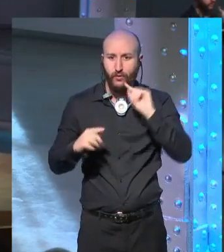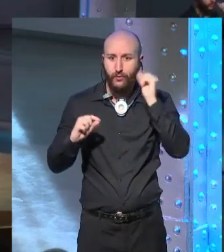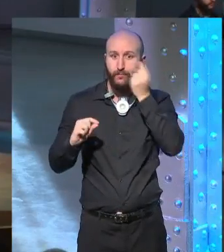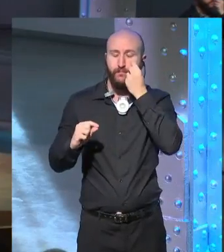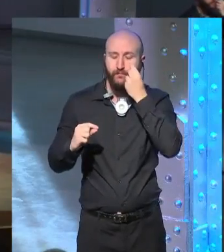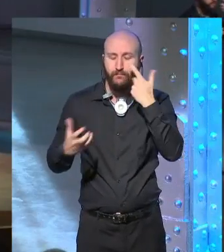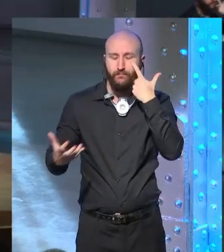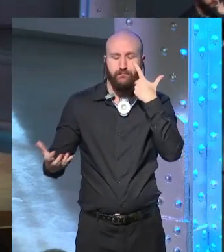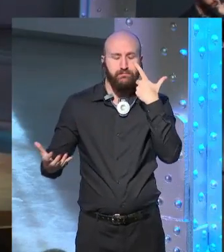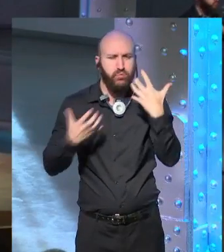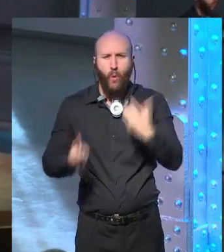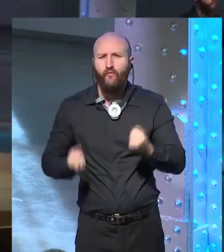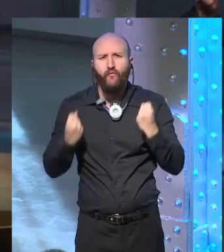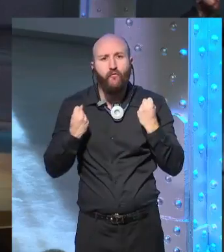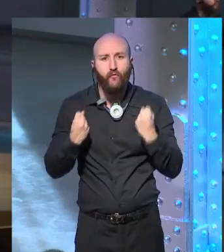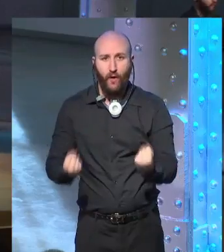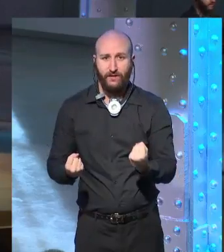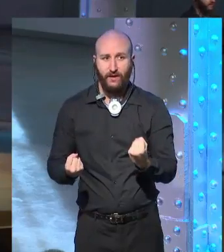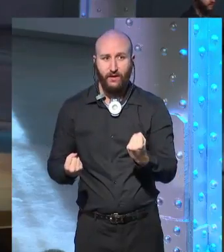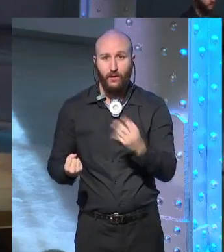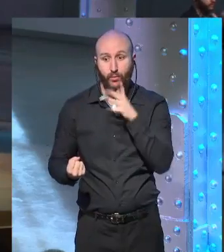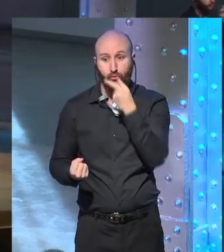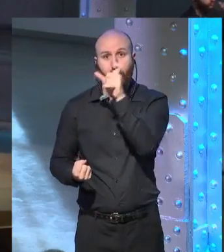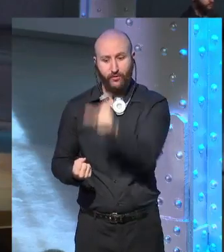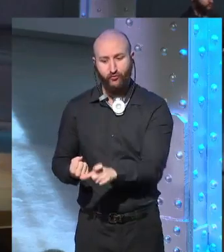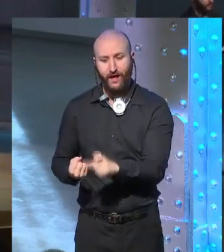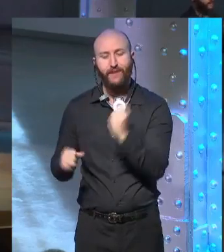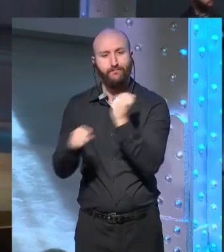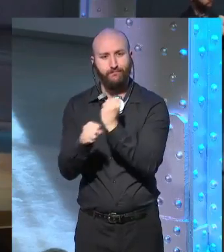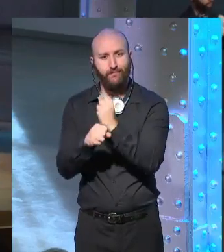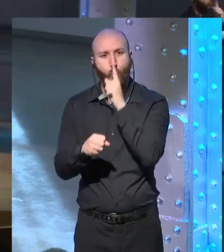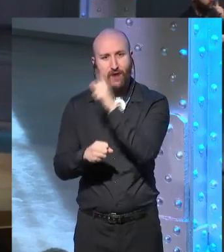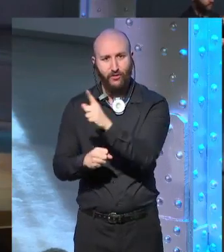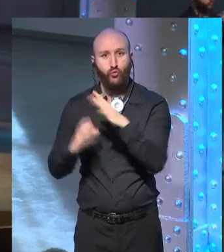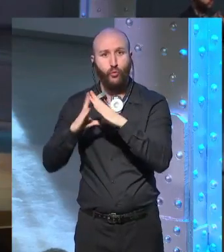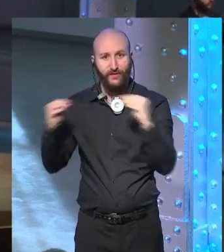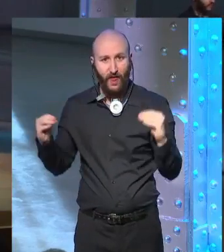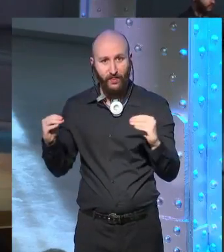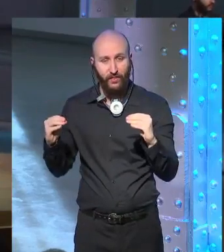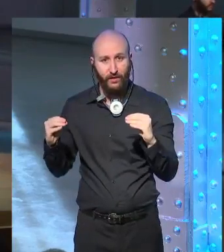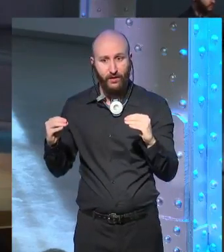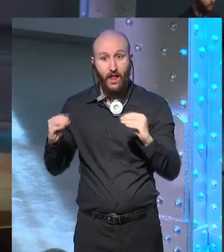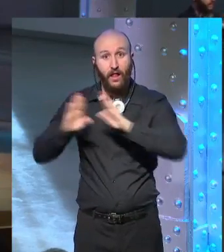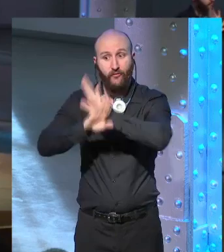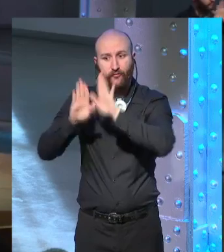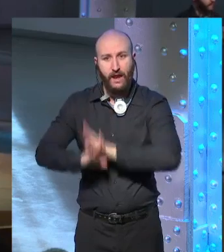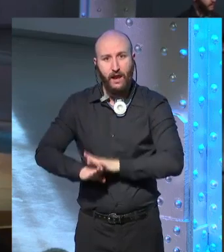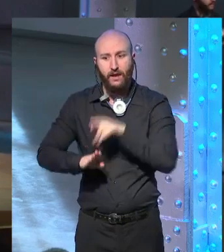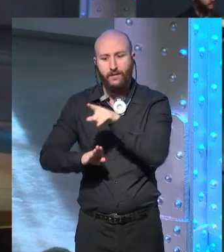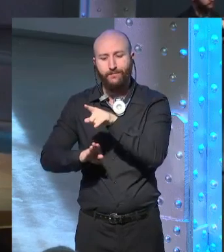especialmente Taylor Clemente, que estudiaba el primer año de universidad, y